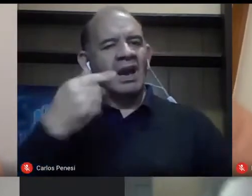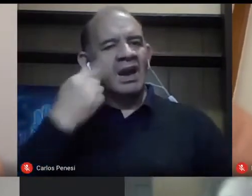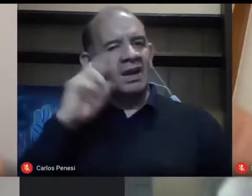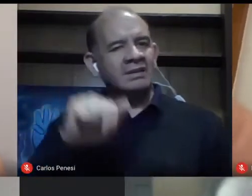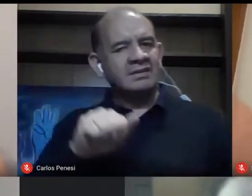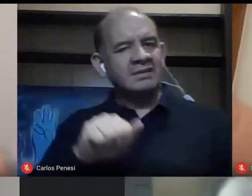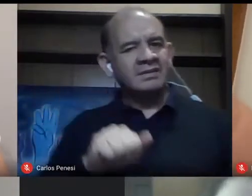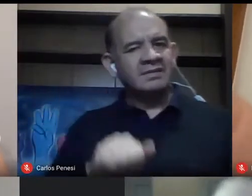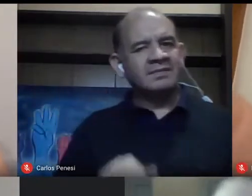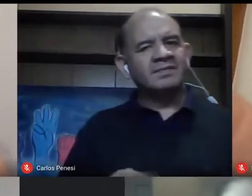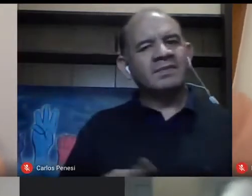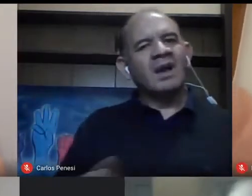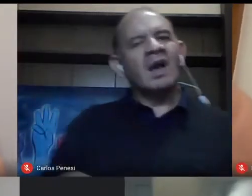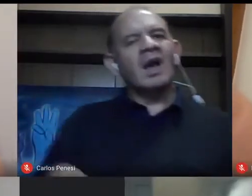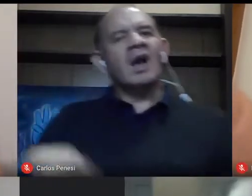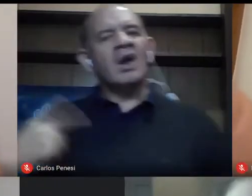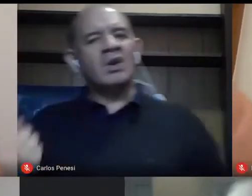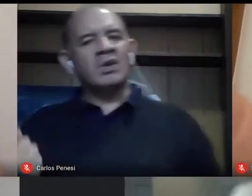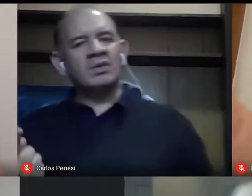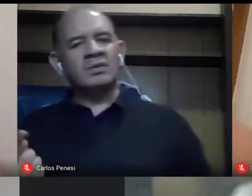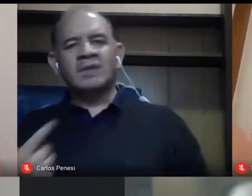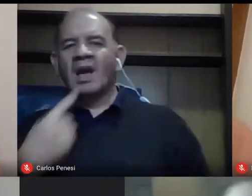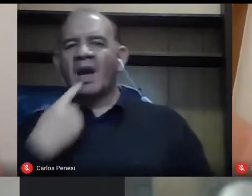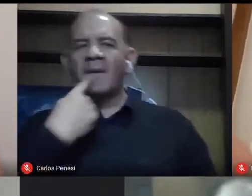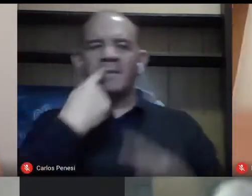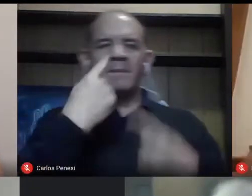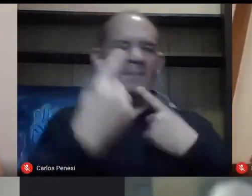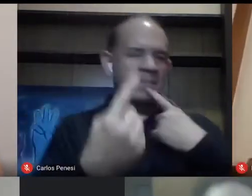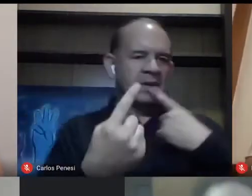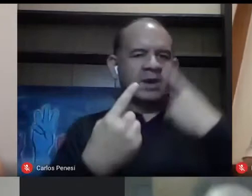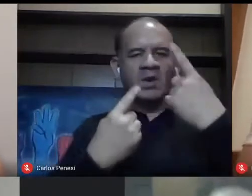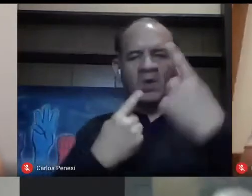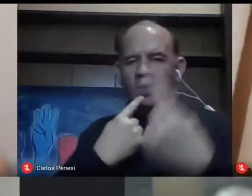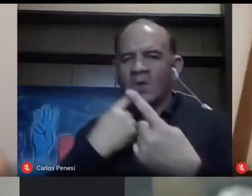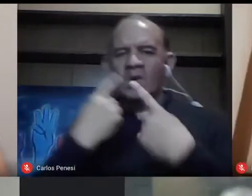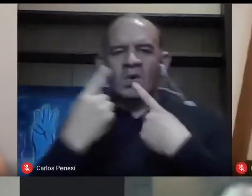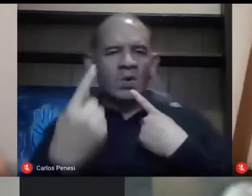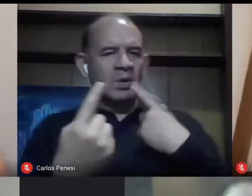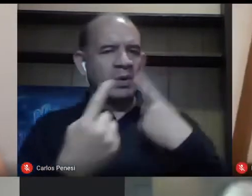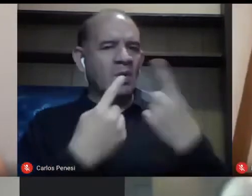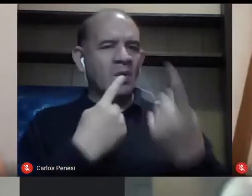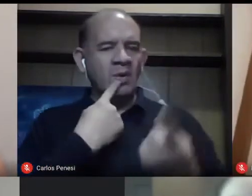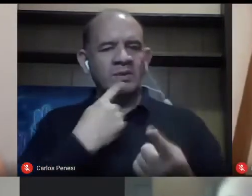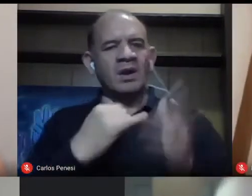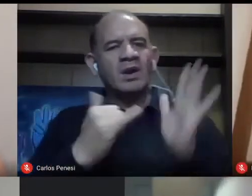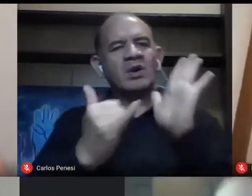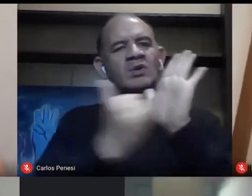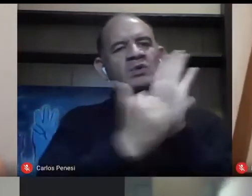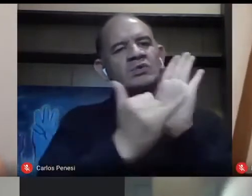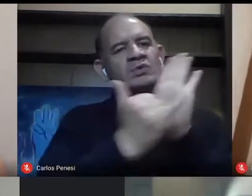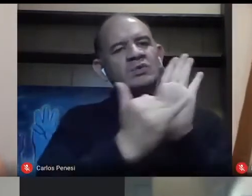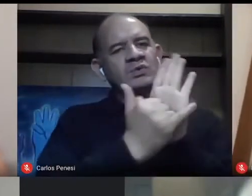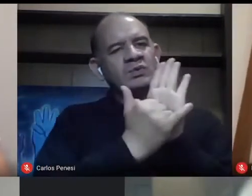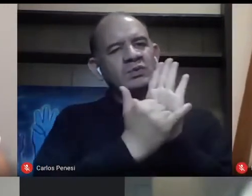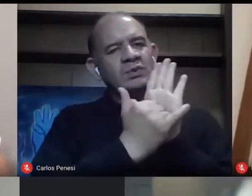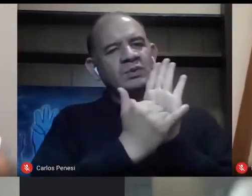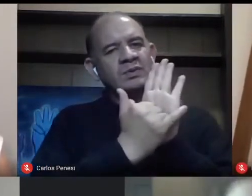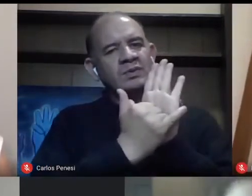vamos a pasar a las preguntas que, como estamos en transmisión en vivo en YouTube, vamos recibiendo de